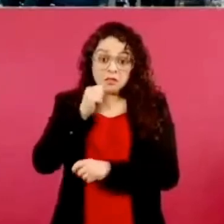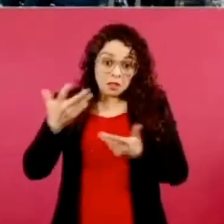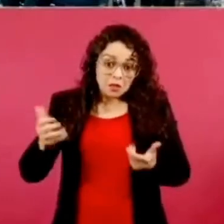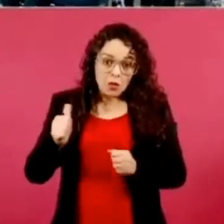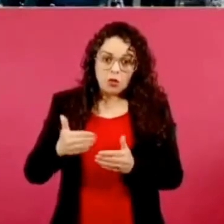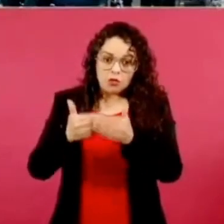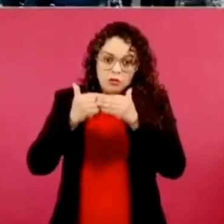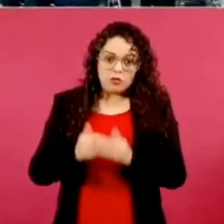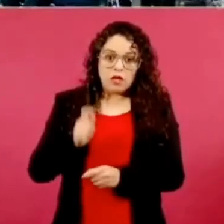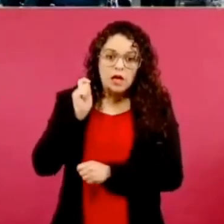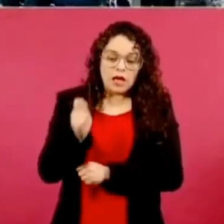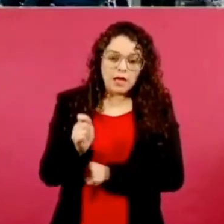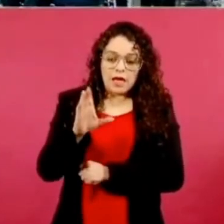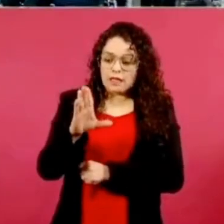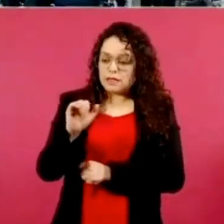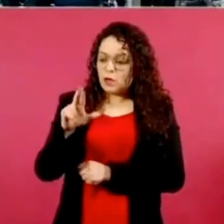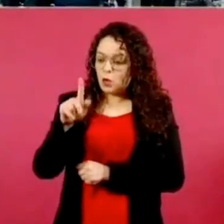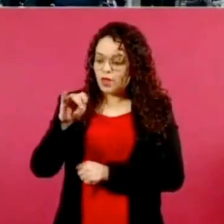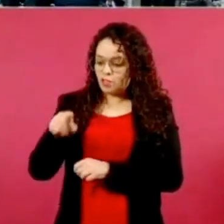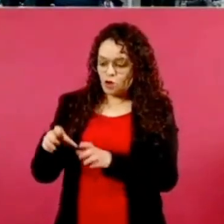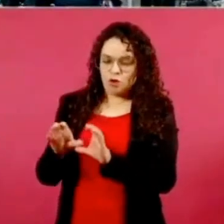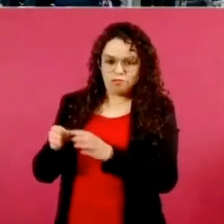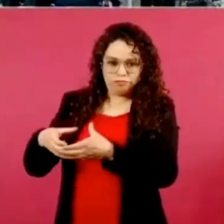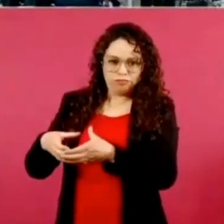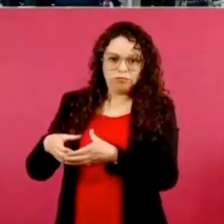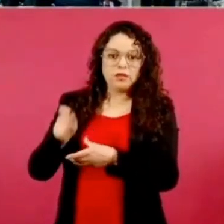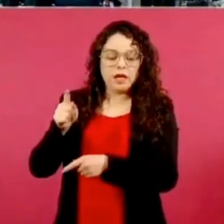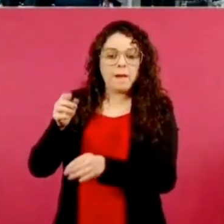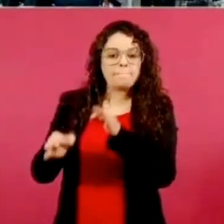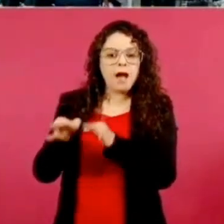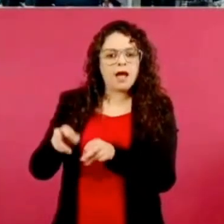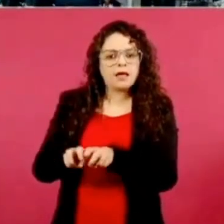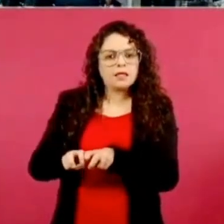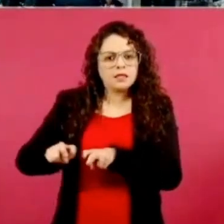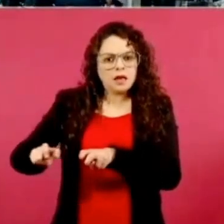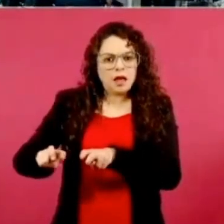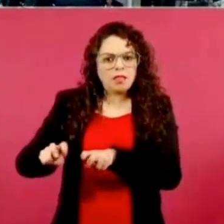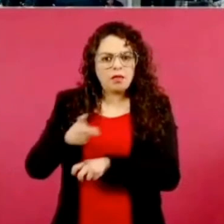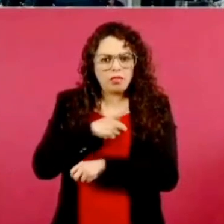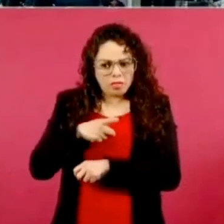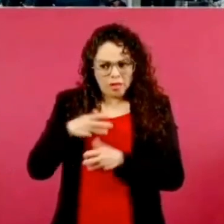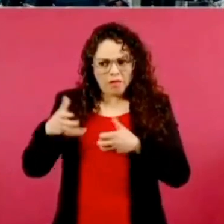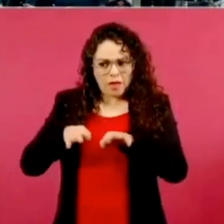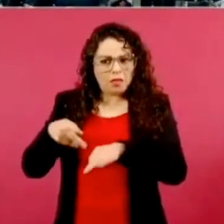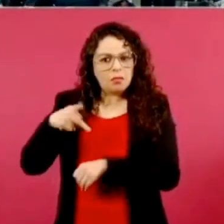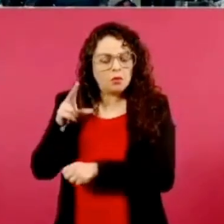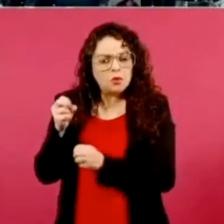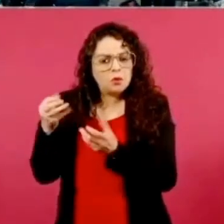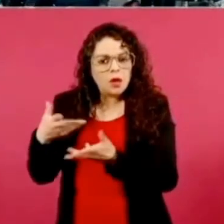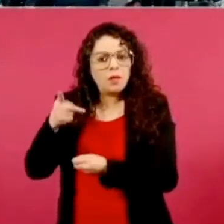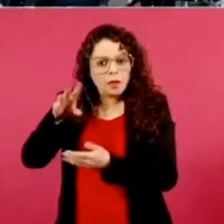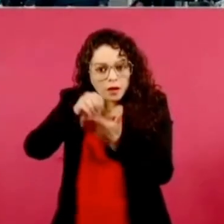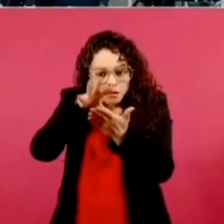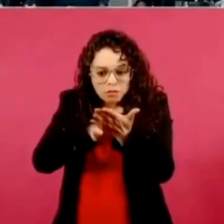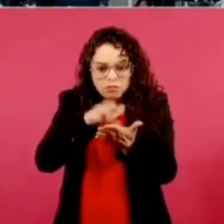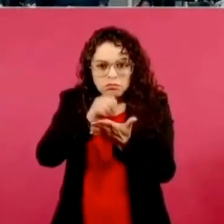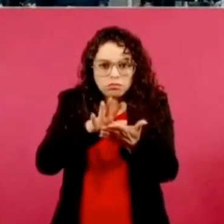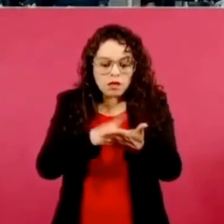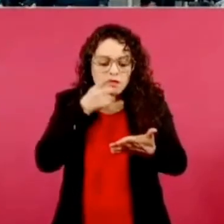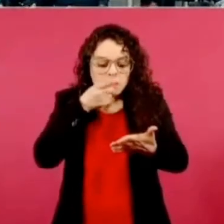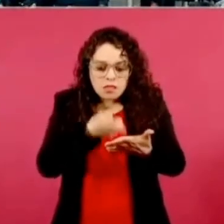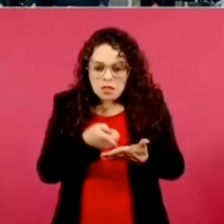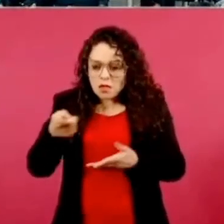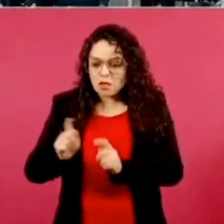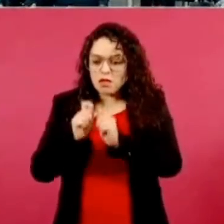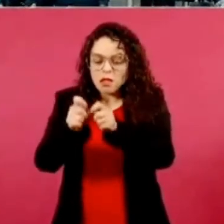circuito, él debería de ejercerlo, no lo ejerce, pero sigue vigente porque los ministros le dan una